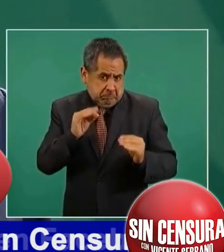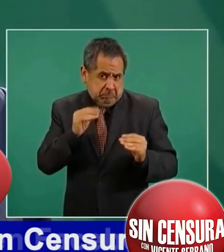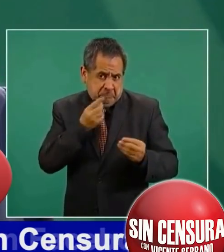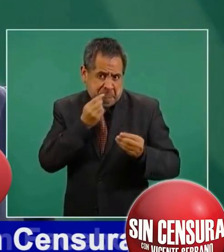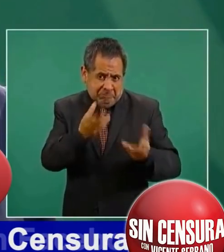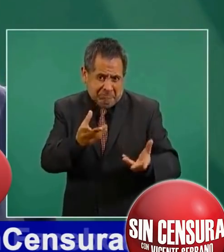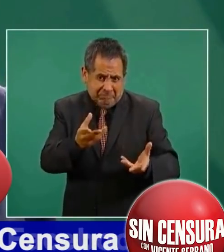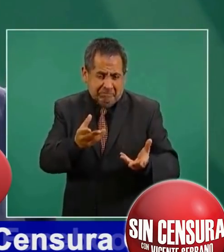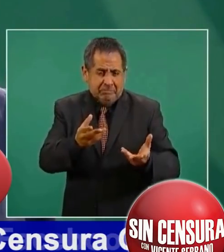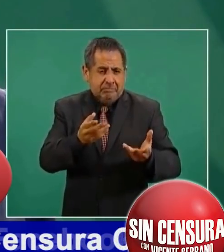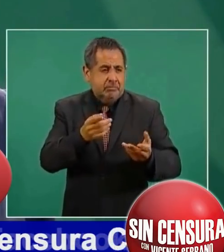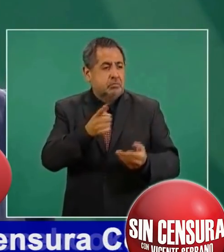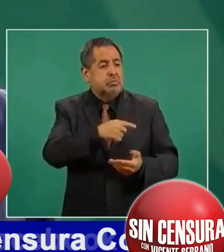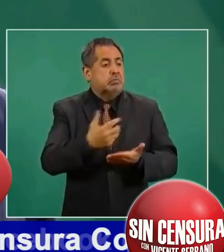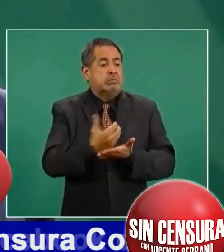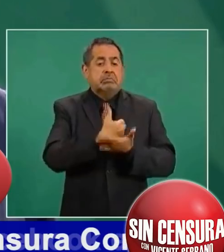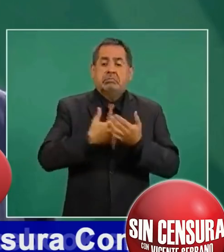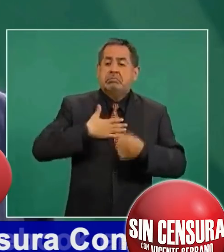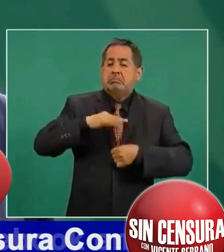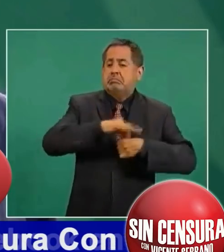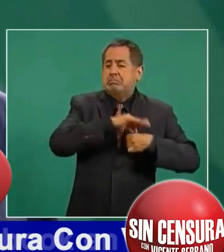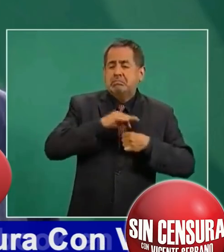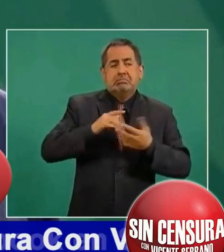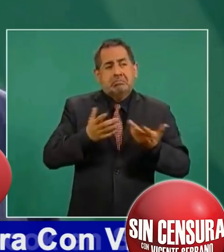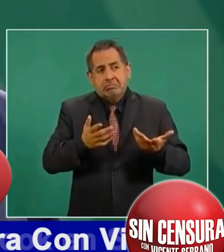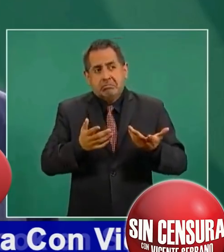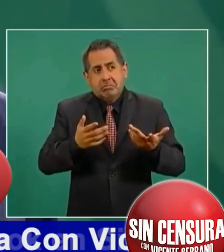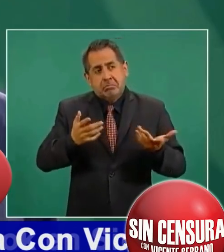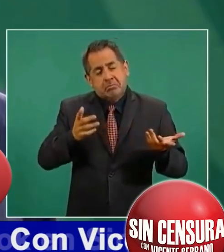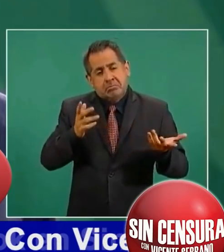para obtener votos, si puedo decir